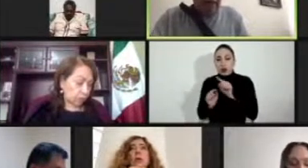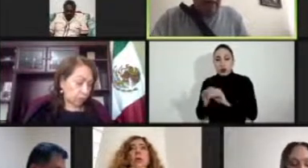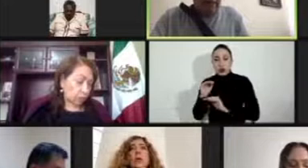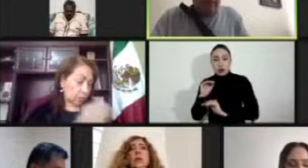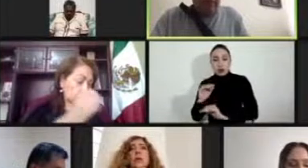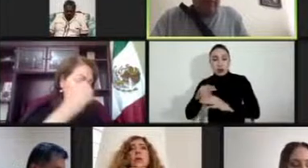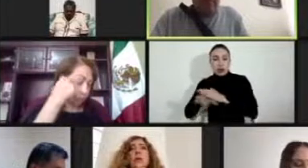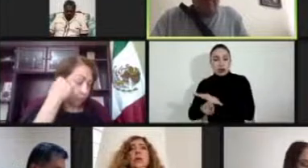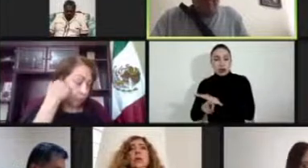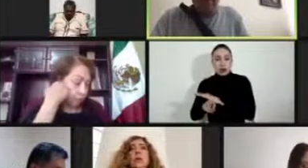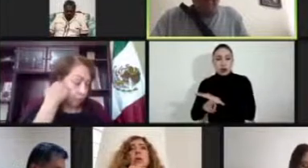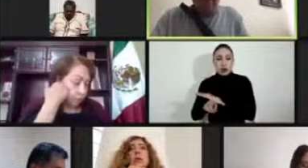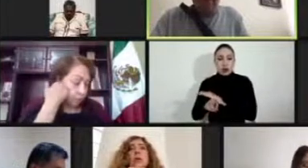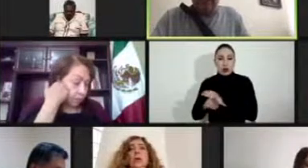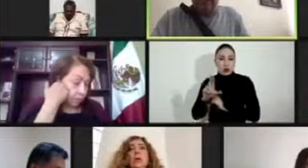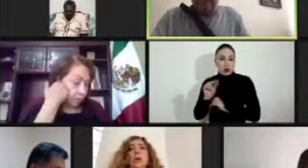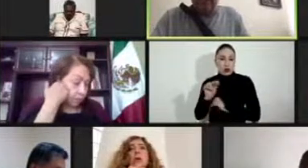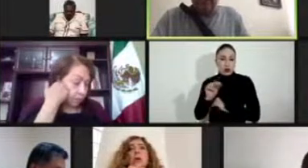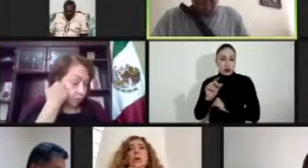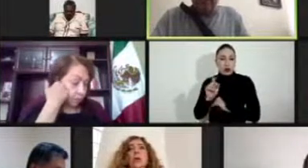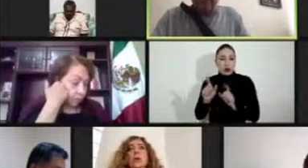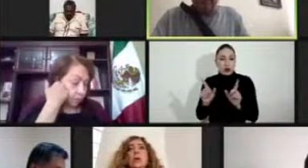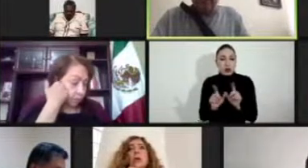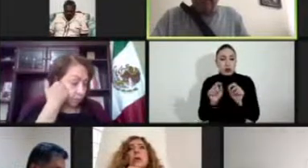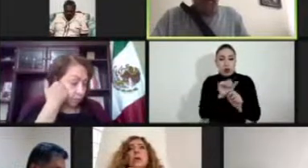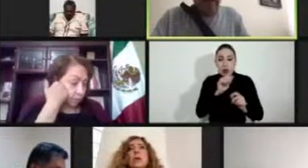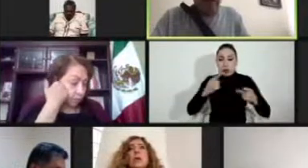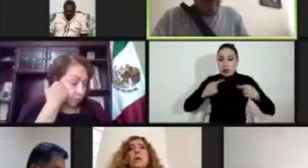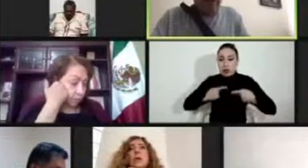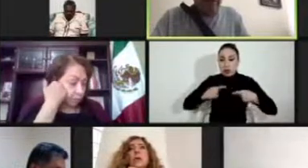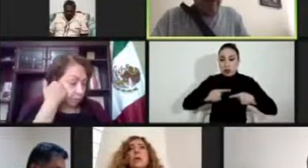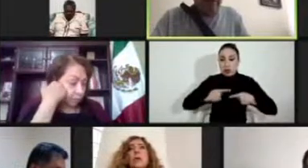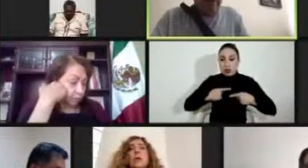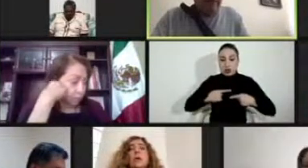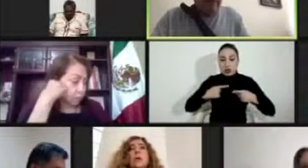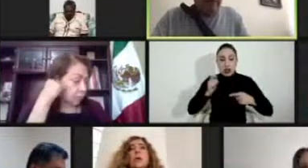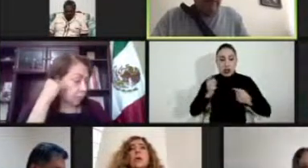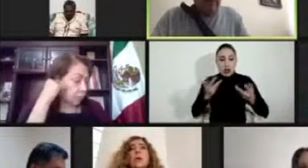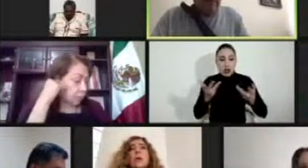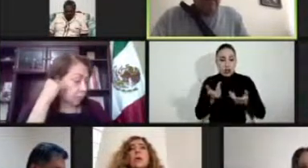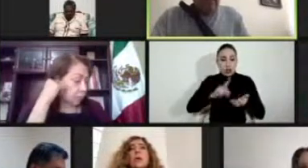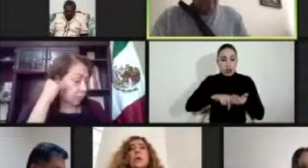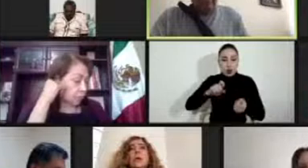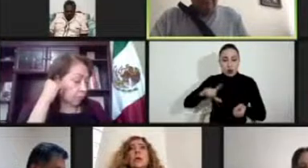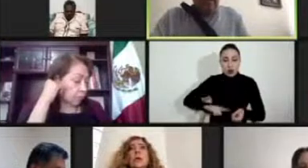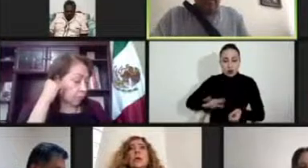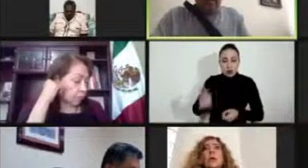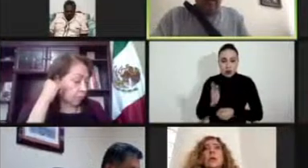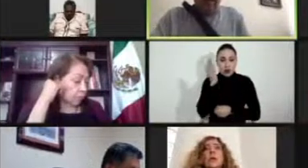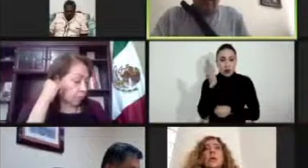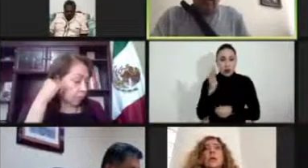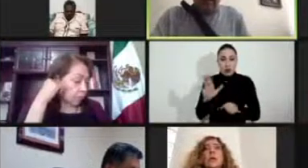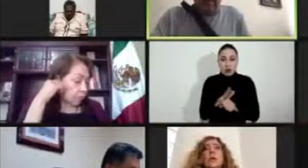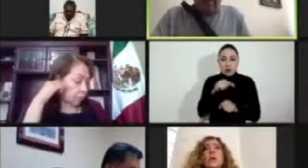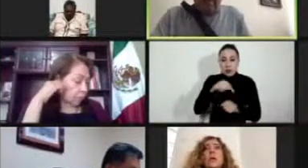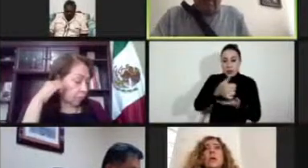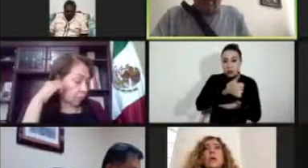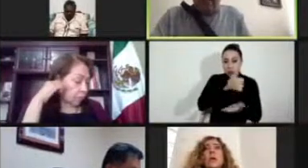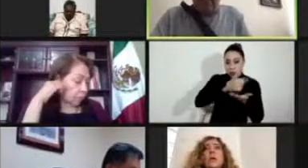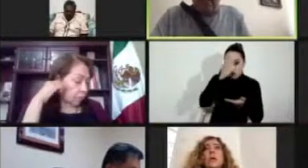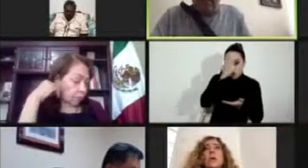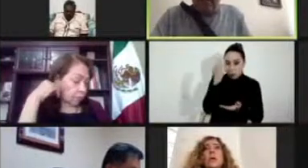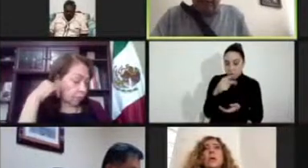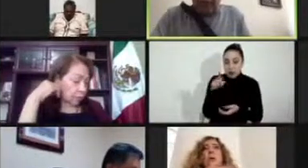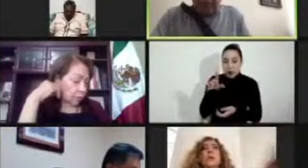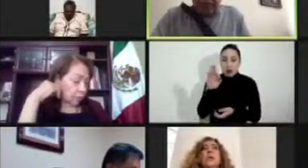de búsqueda a personas que se realizan desde las autoridades federales, ya que a nivel local, a través de la Fiscalía General